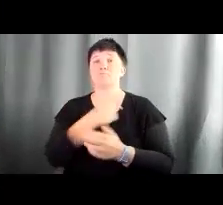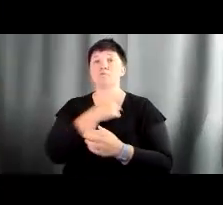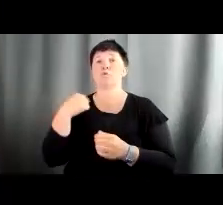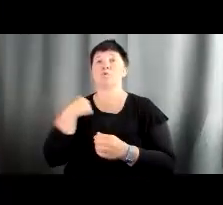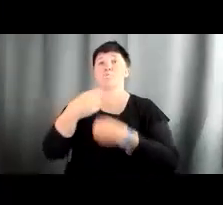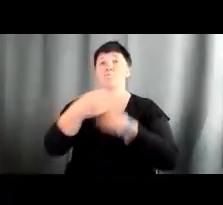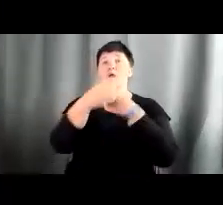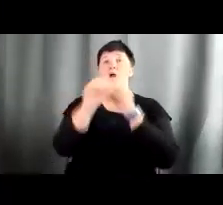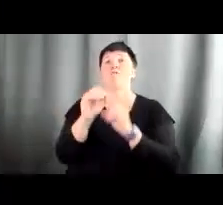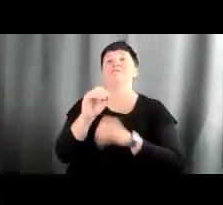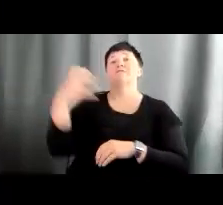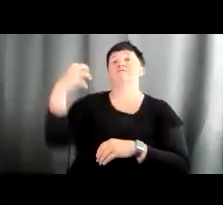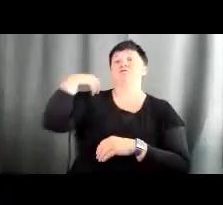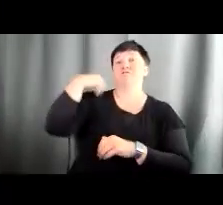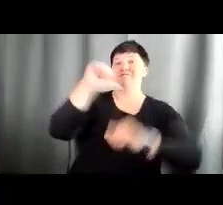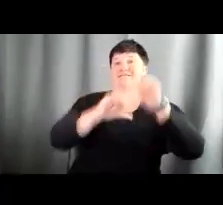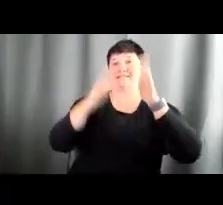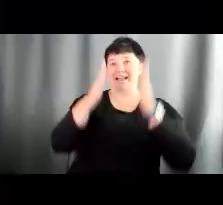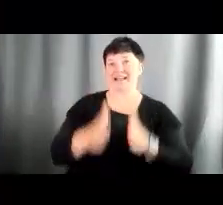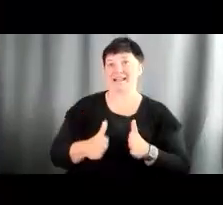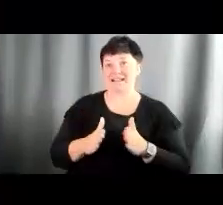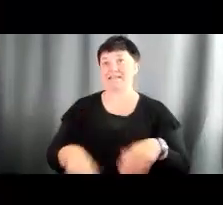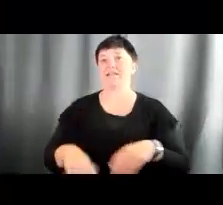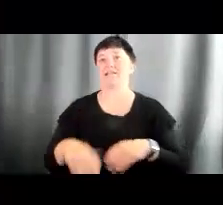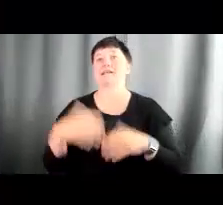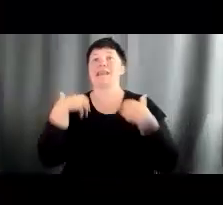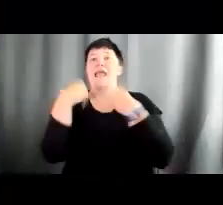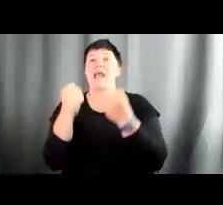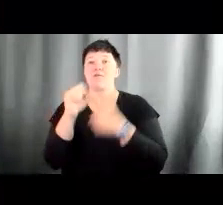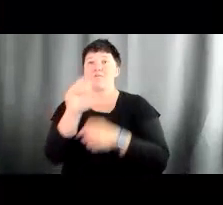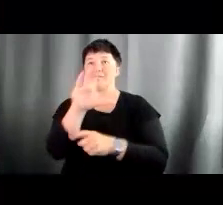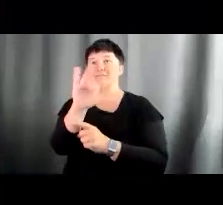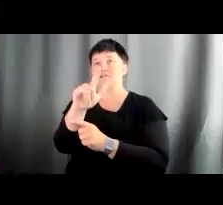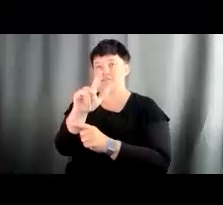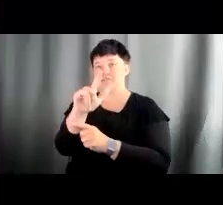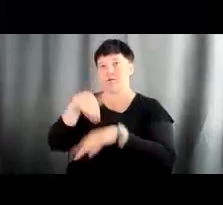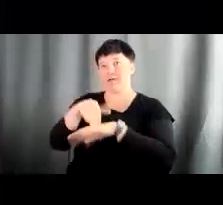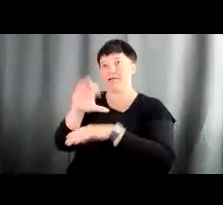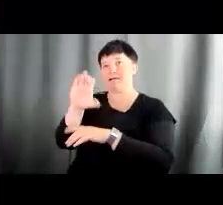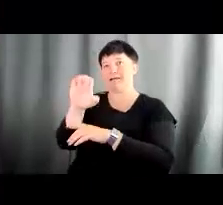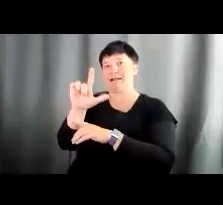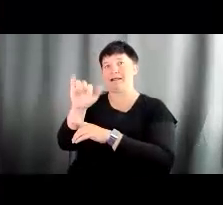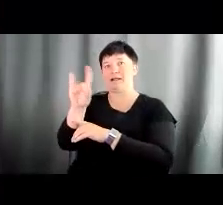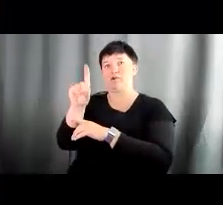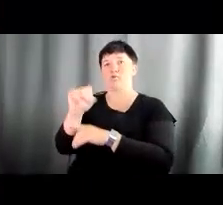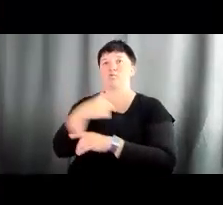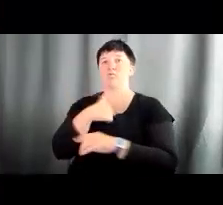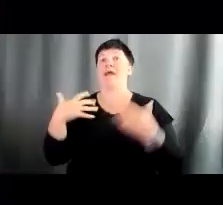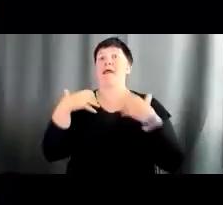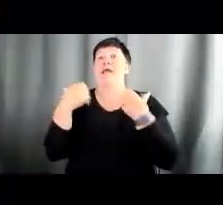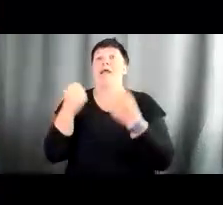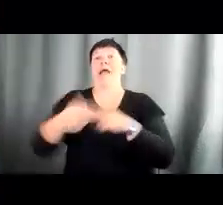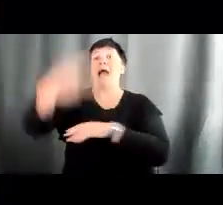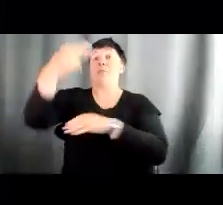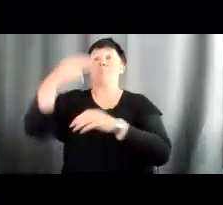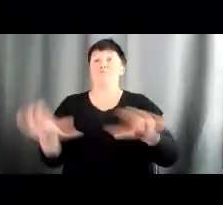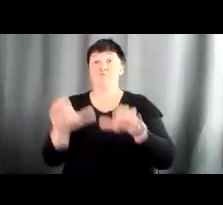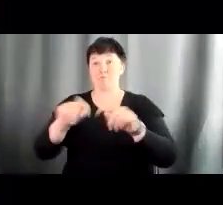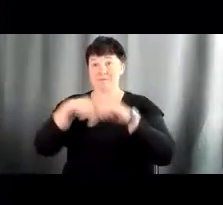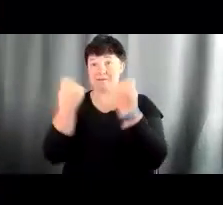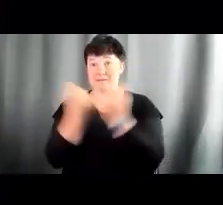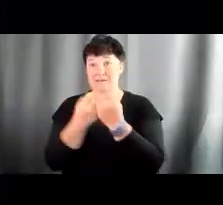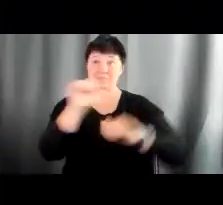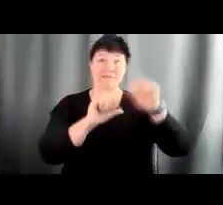de la Oficina del Científico en Jefe en el sector de salud y civil de Leidos. Y realmente somos un equipo de alto rendimiento, pequeño